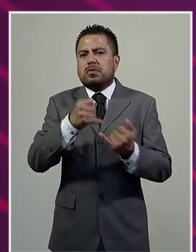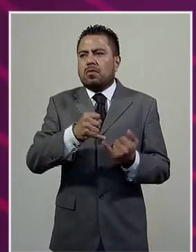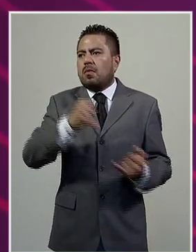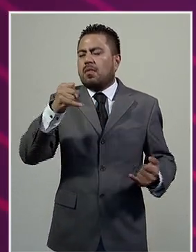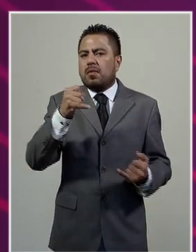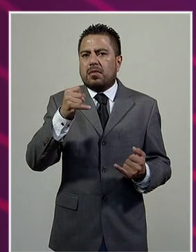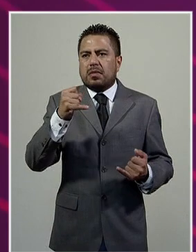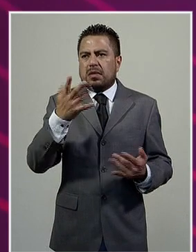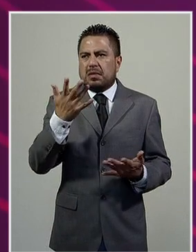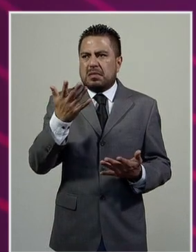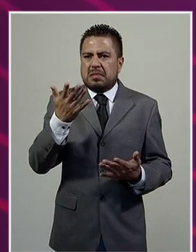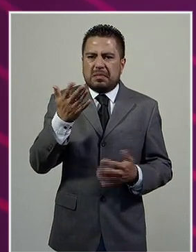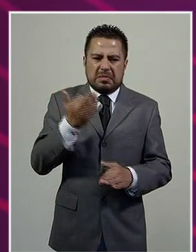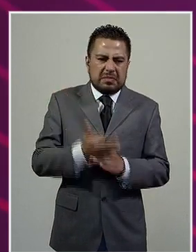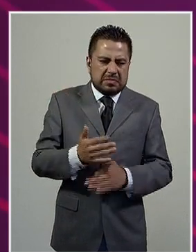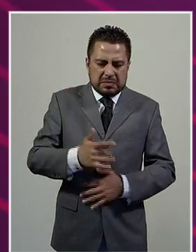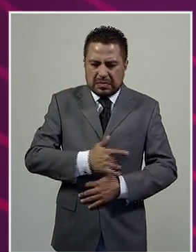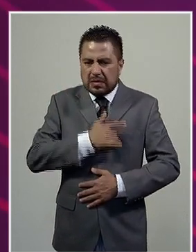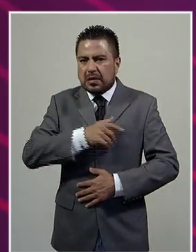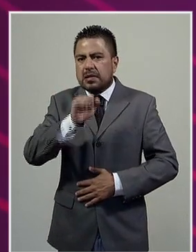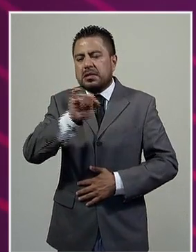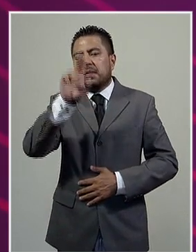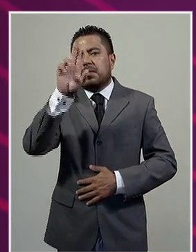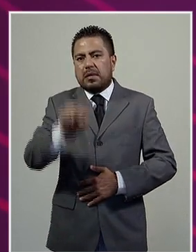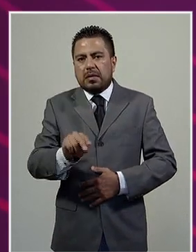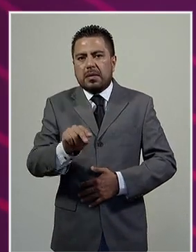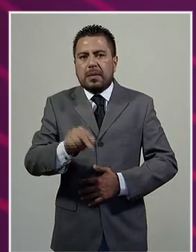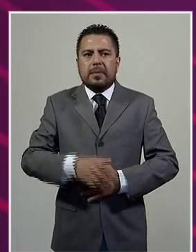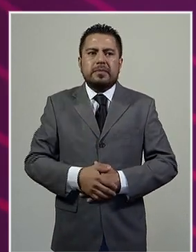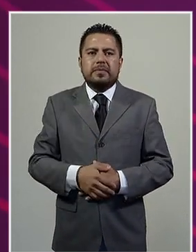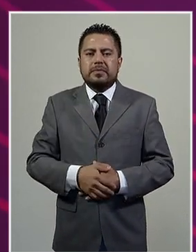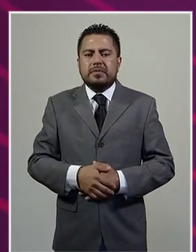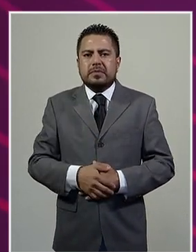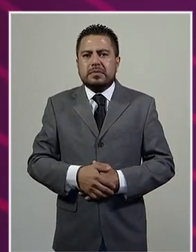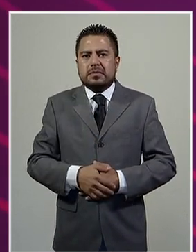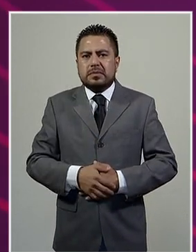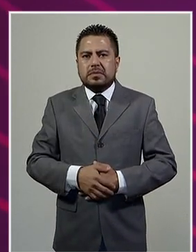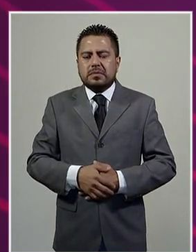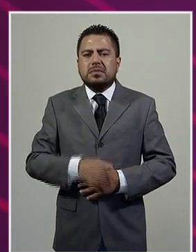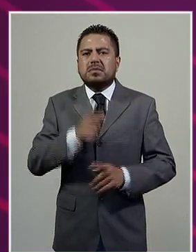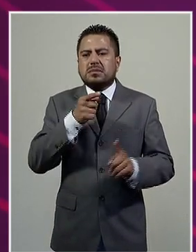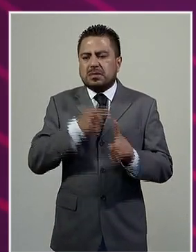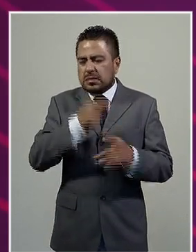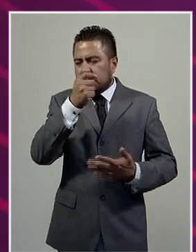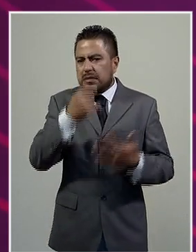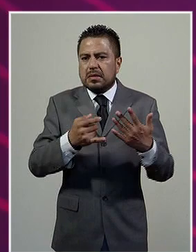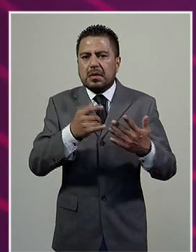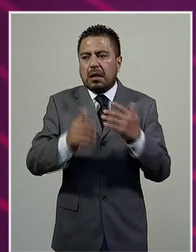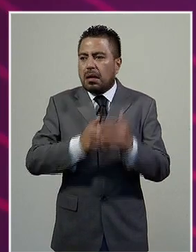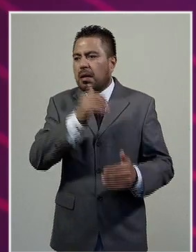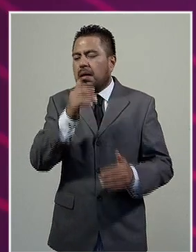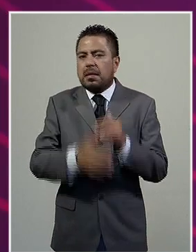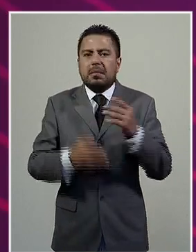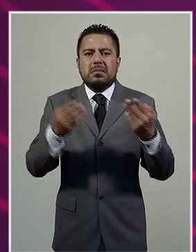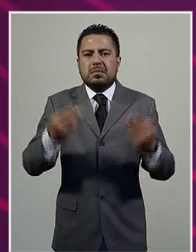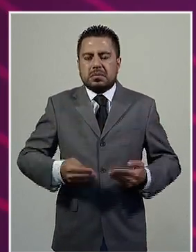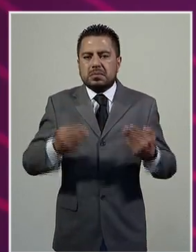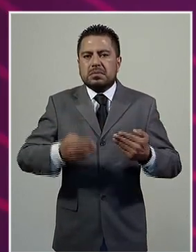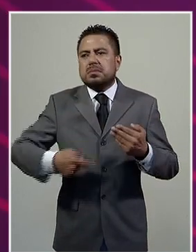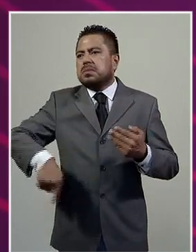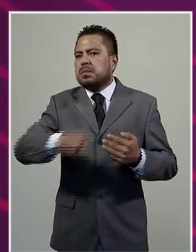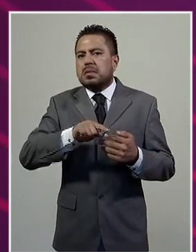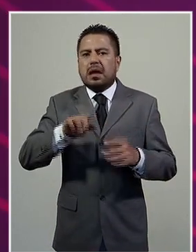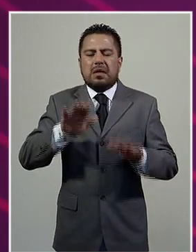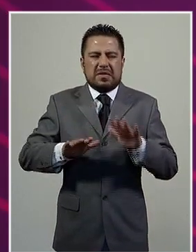dicen, sí, pero no. Y el punto es que finalmente el mercado muchas